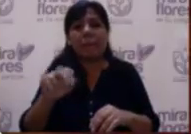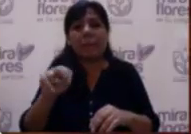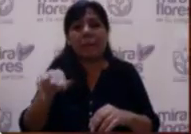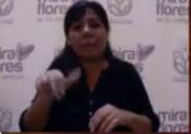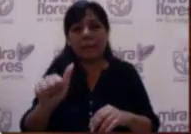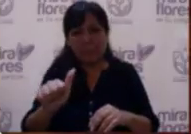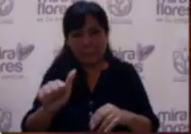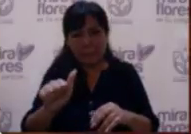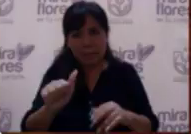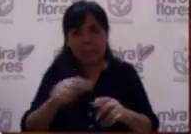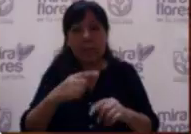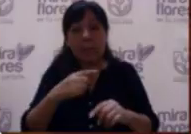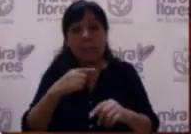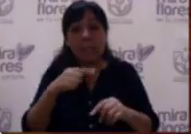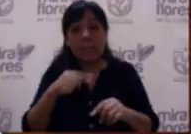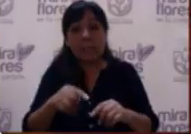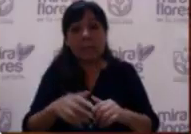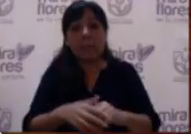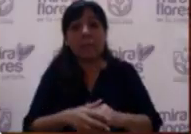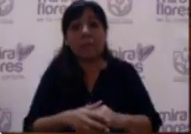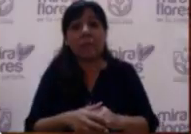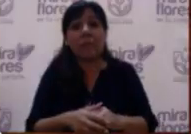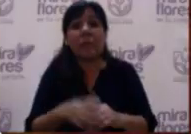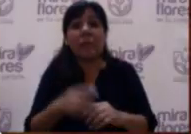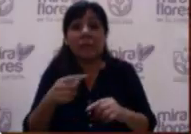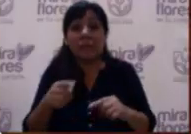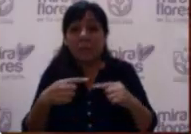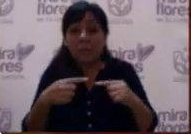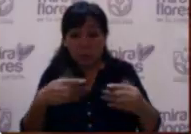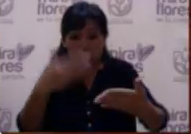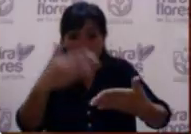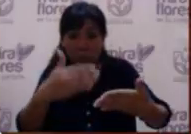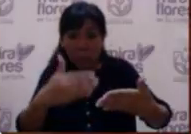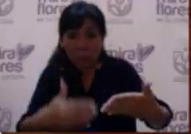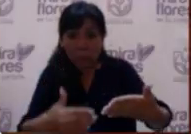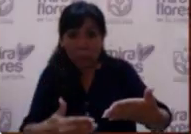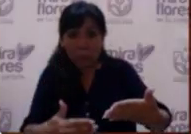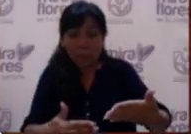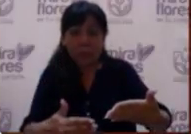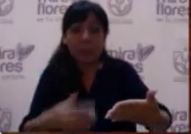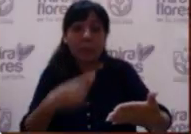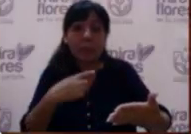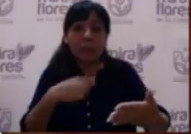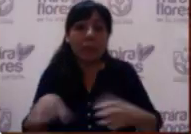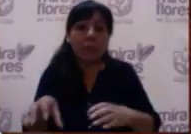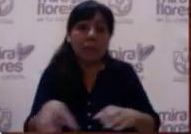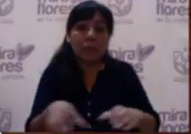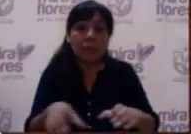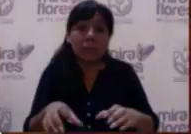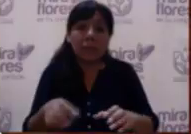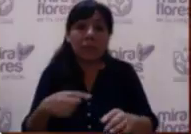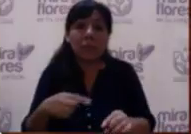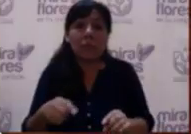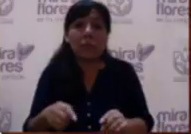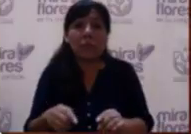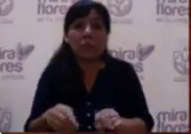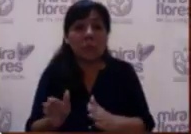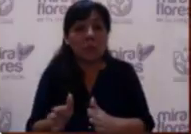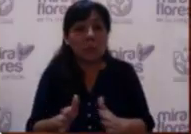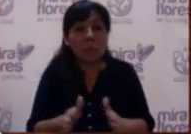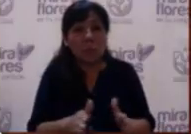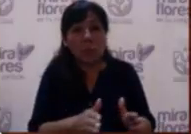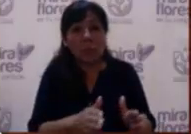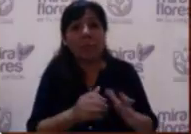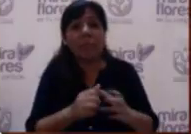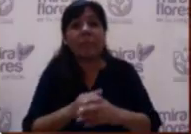de Miraflores, acorde con las consideraciones expuestas, entendiéndose que es una donación desinteresada y sin ninguna contraprestación,